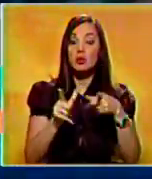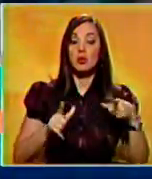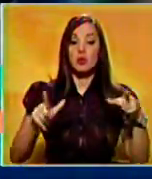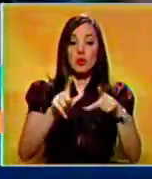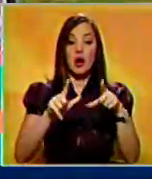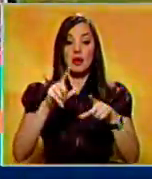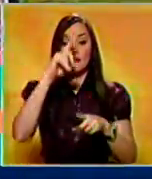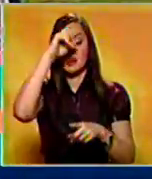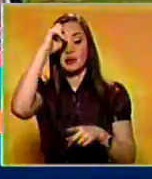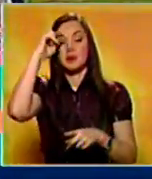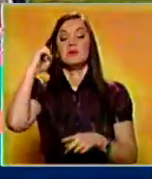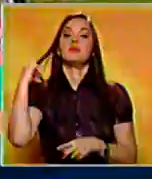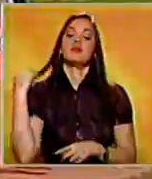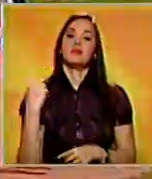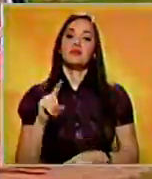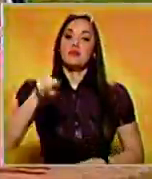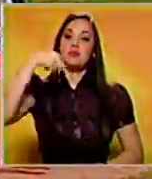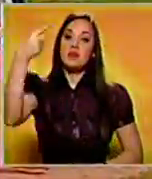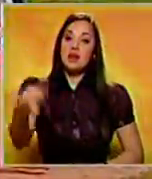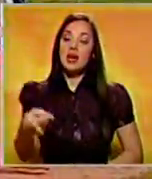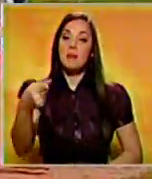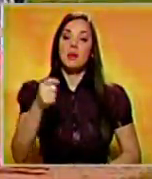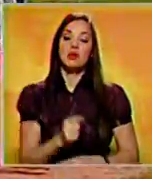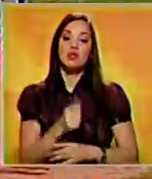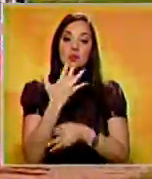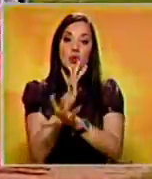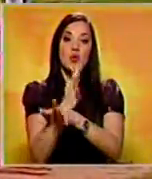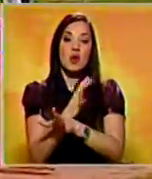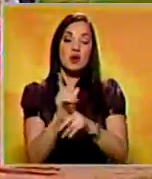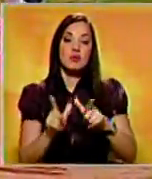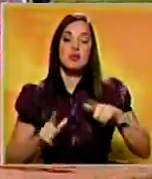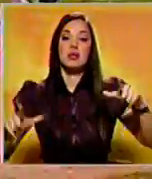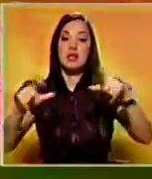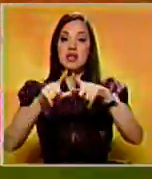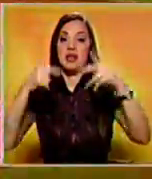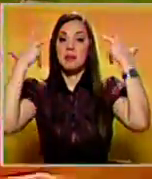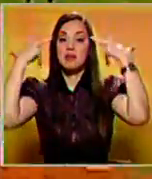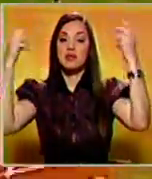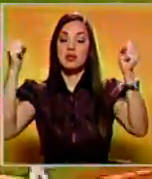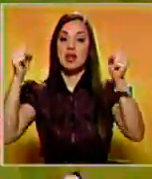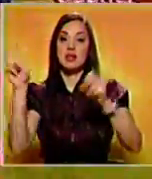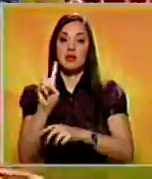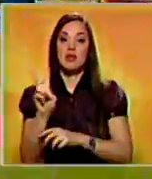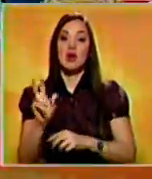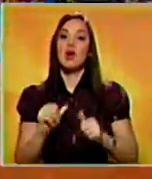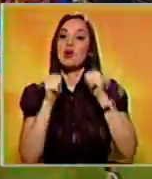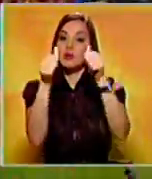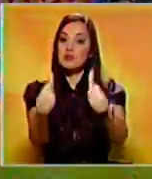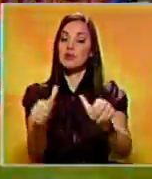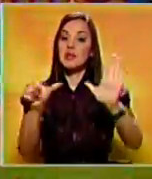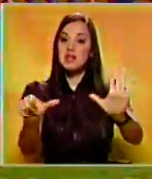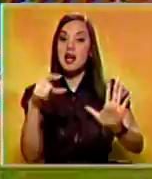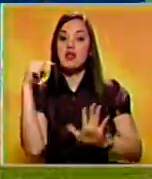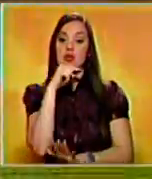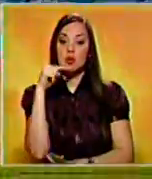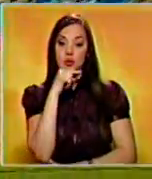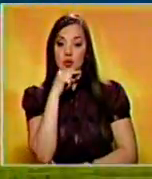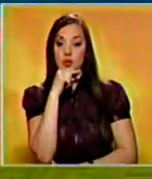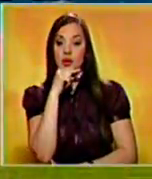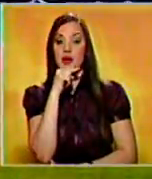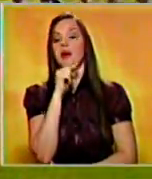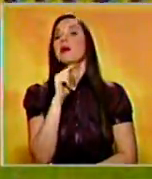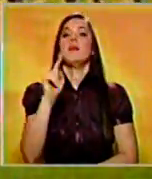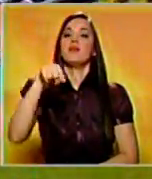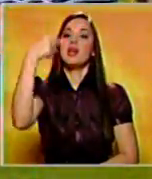mejor de 7 encuentros. La próxima campaña de la Liga Venezolana de Béisbol Profesional arrancará el 6 de octubre y la postemporada